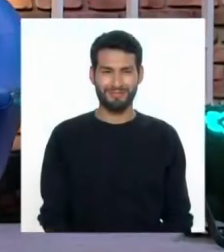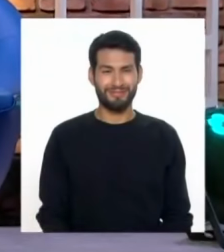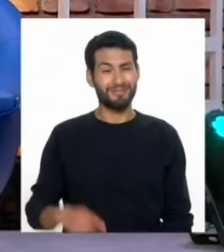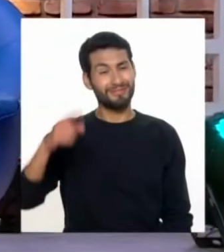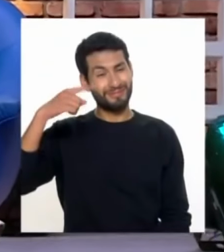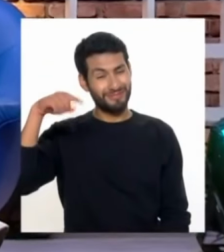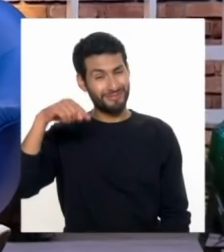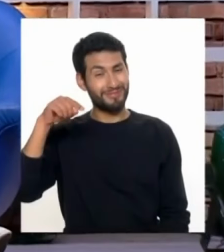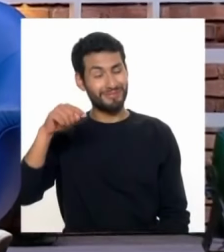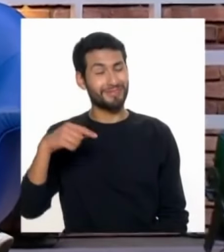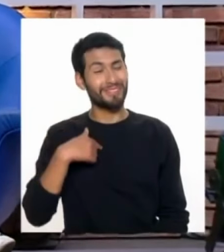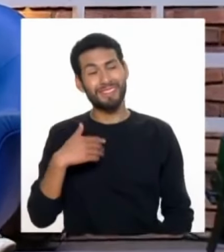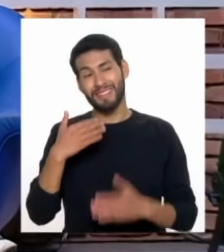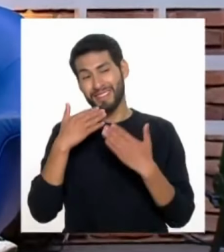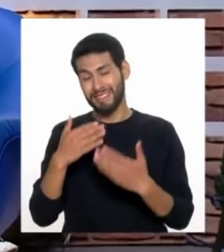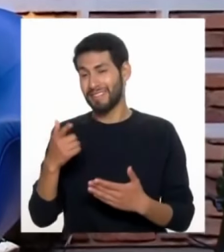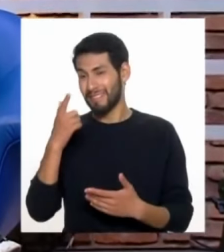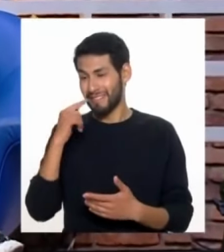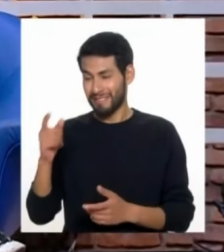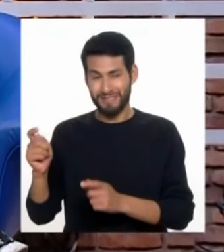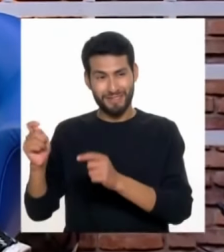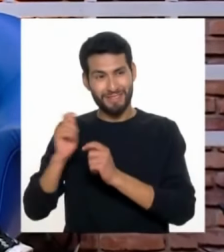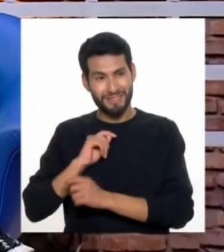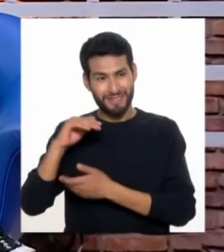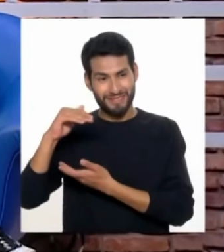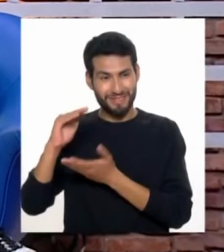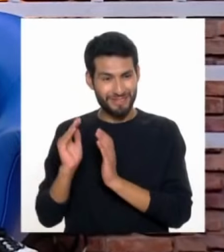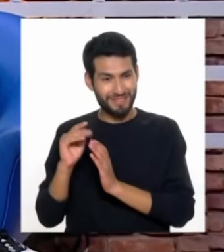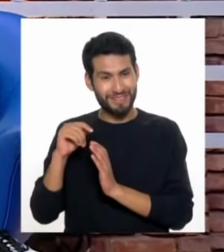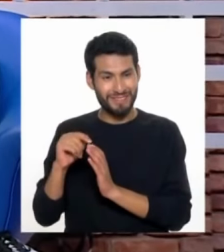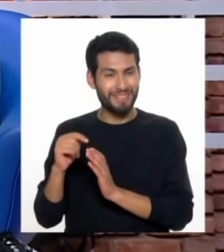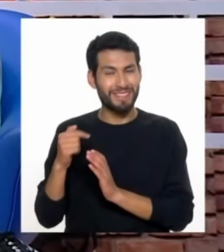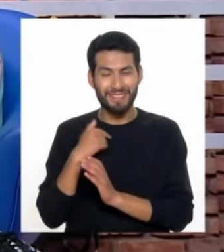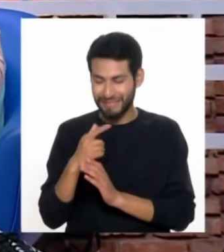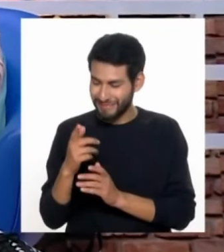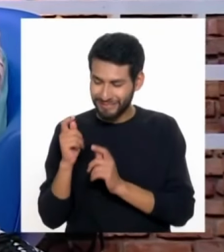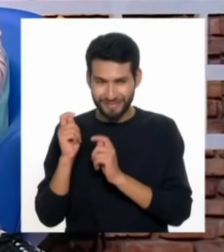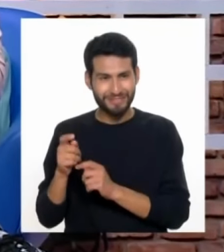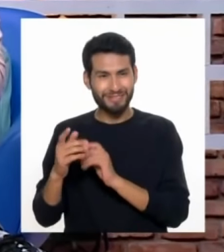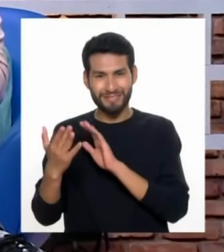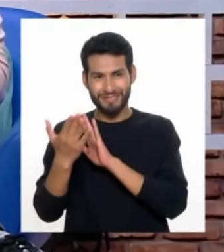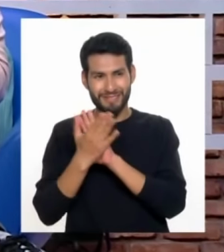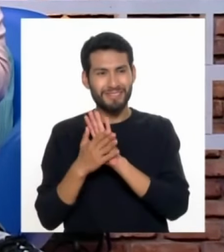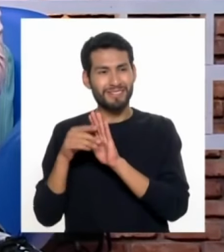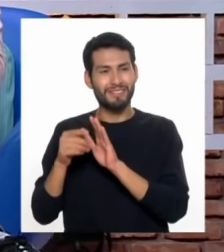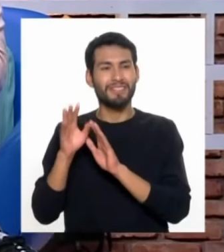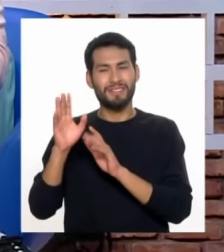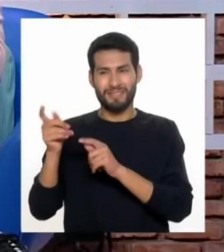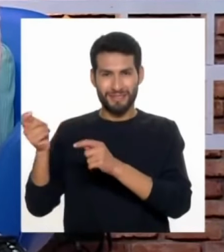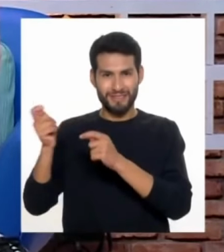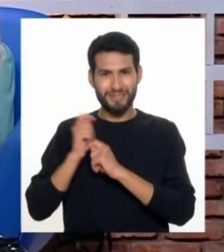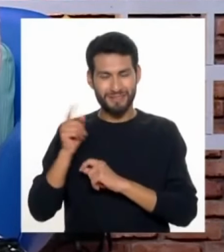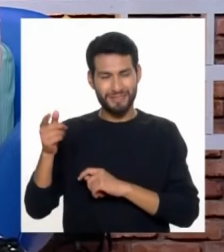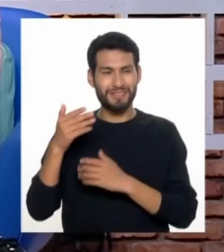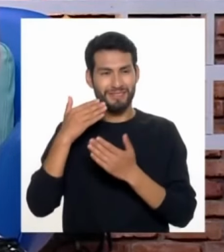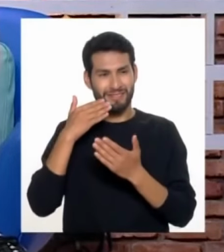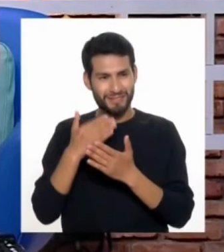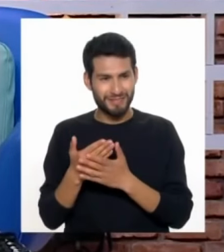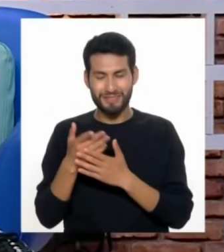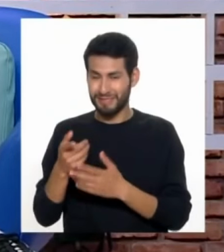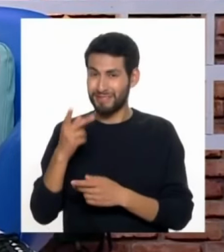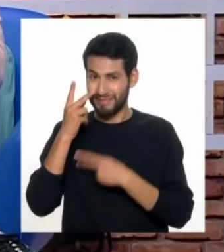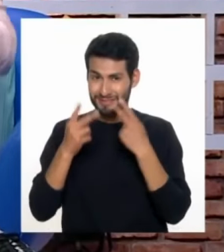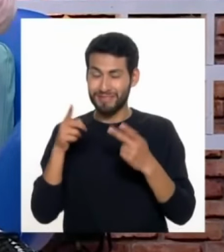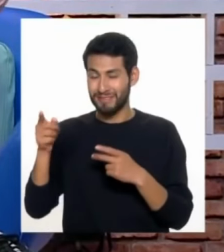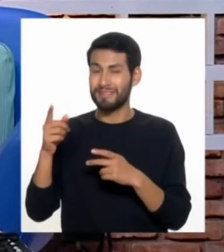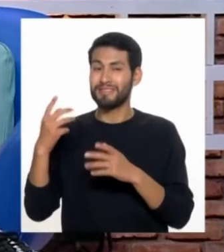Estamos de regreso y quiero agradecer al maestro Pedro que nos dejó este cajoncito. Aquí nosotros le hemos puesto el sticker, pero este cajoncito ha sido un regalo de él. Muchísimas gracias y vayan a